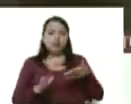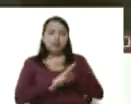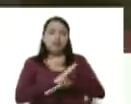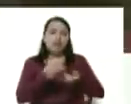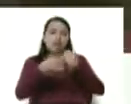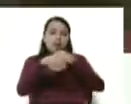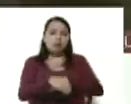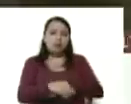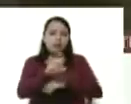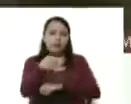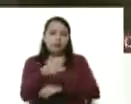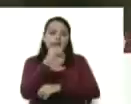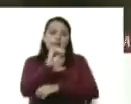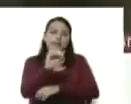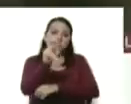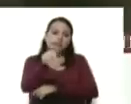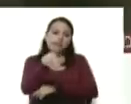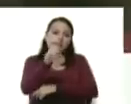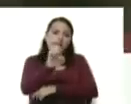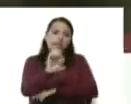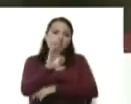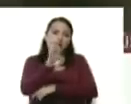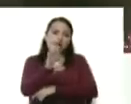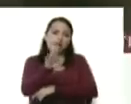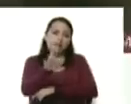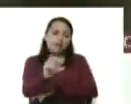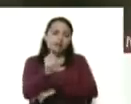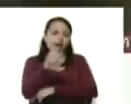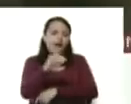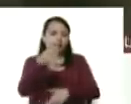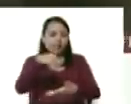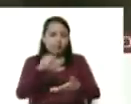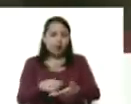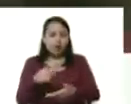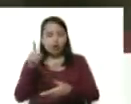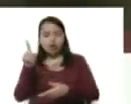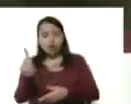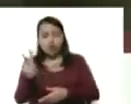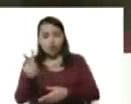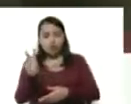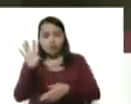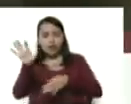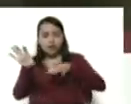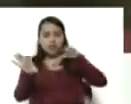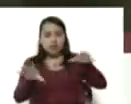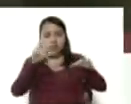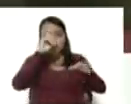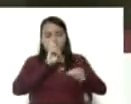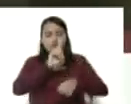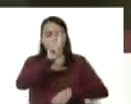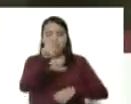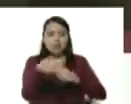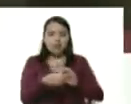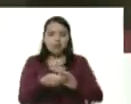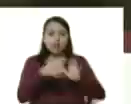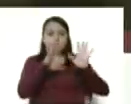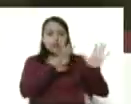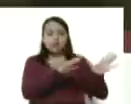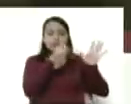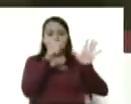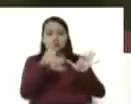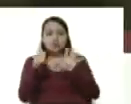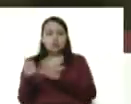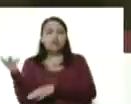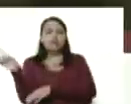de Ginebra, que han firmado ambas partes o ambas naciones en 1966. Y